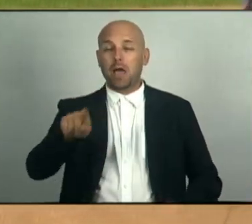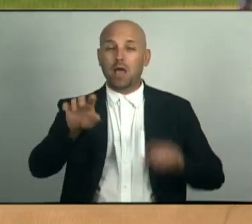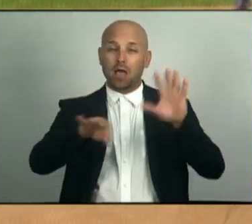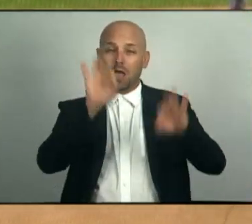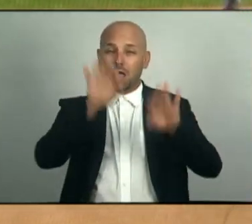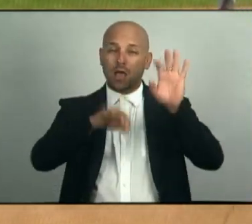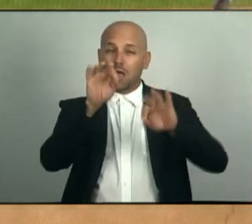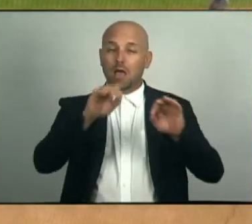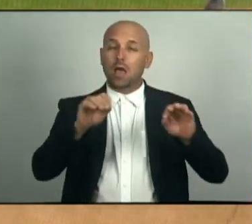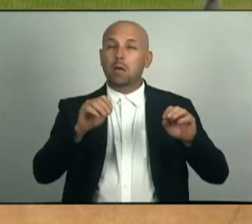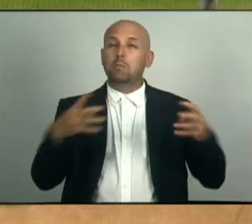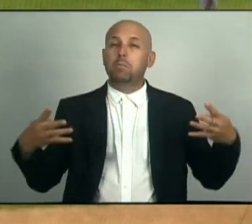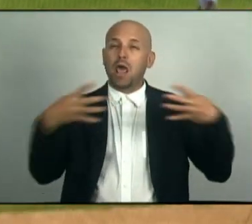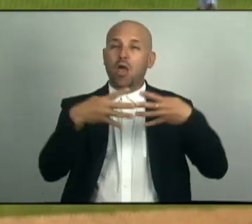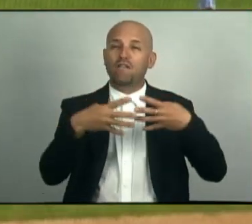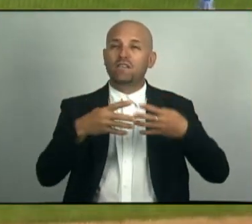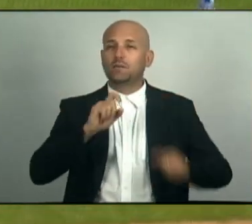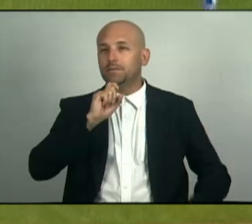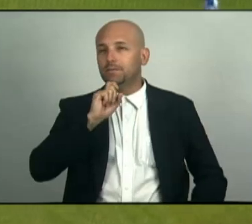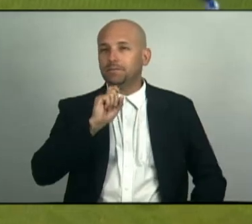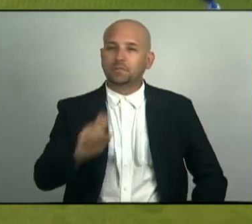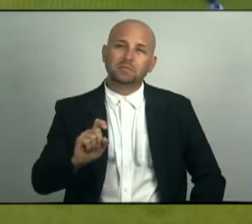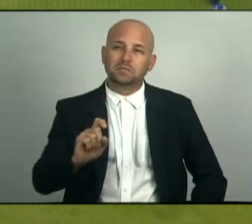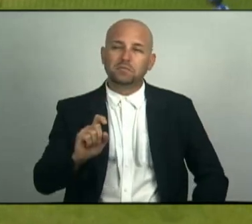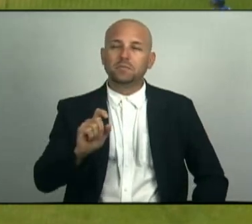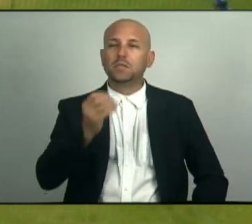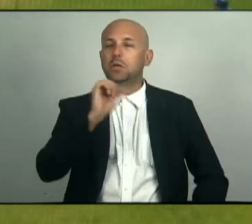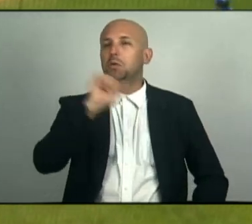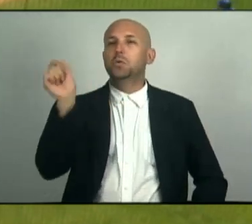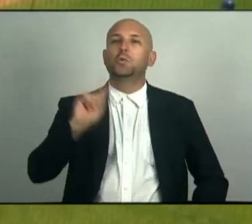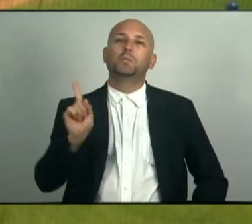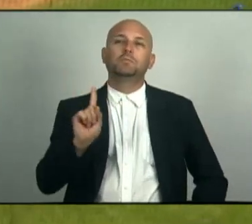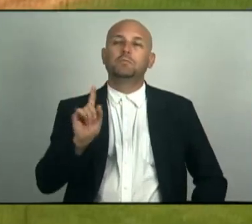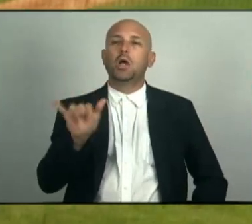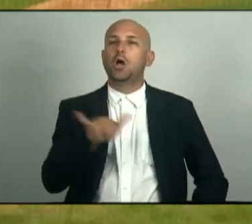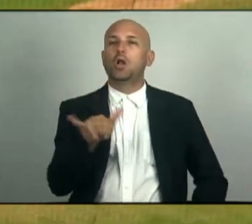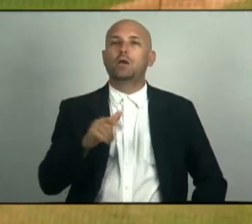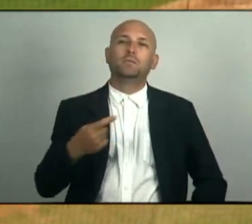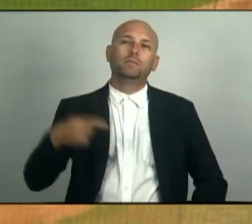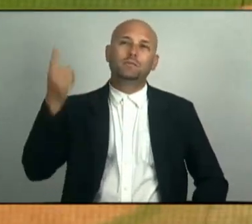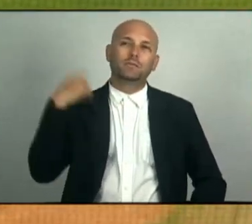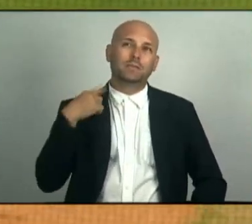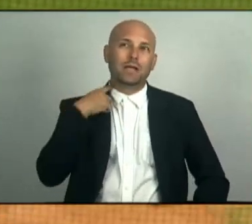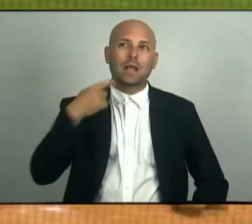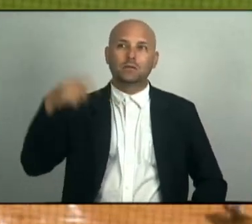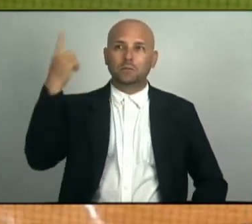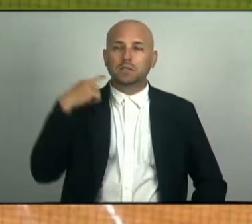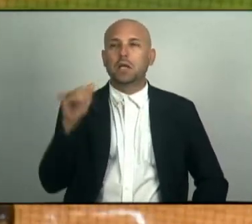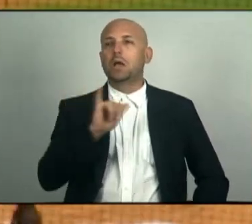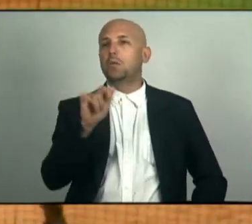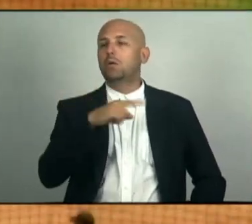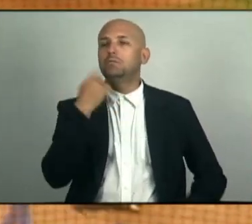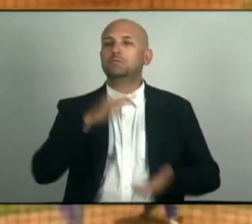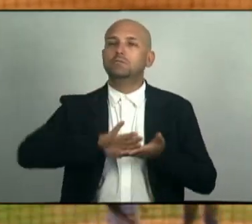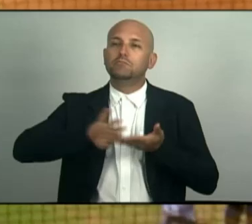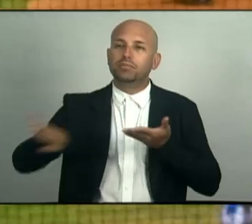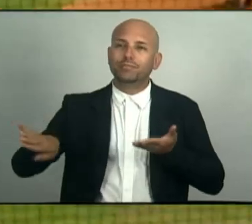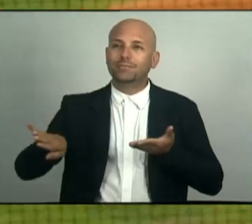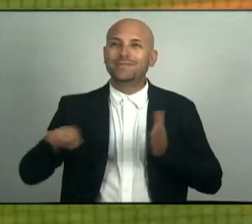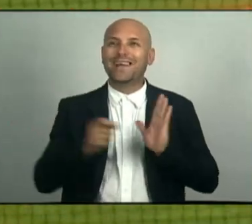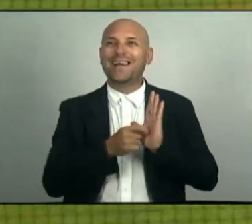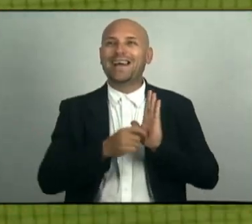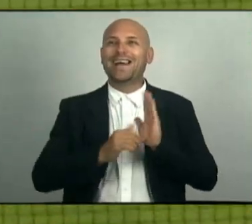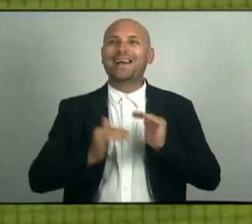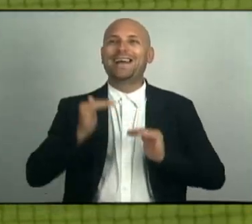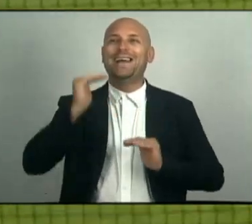no contar con todo su Arsenal para aspirar a las victorias como ocurrió en el cierre de la temporada 62 según los datos del